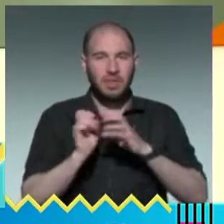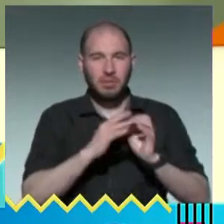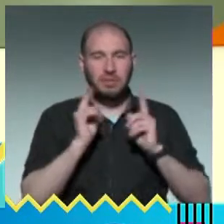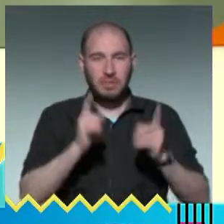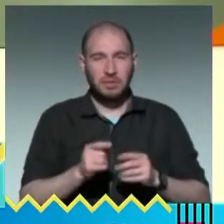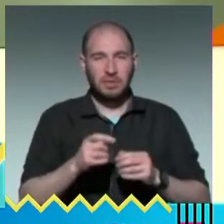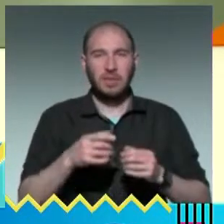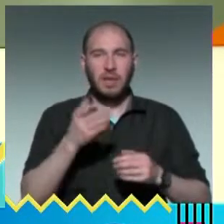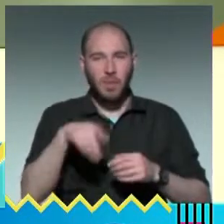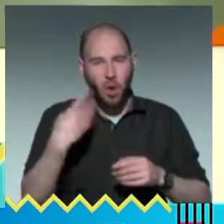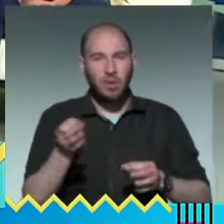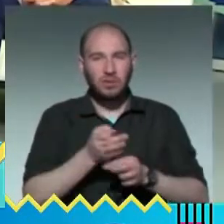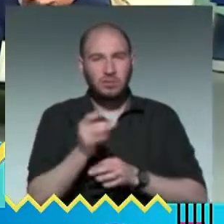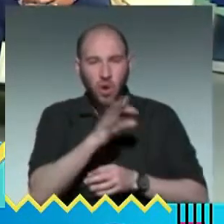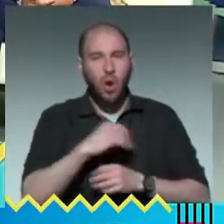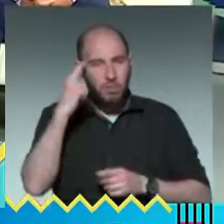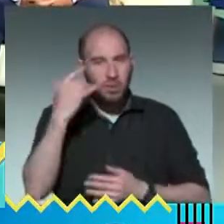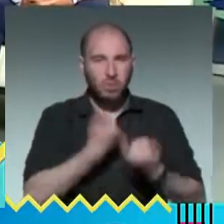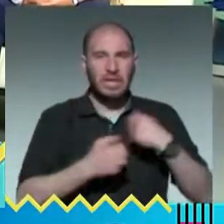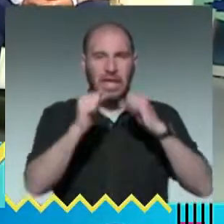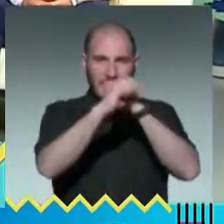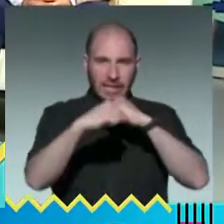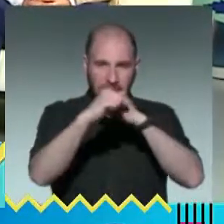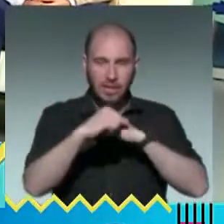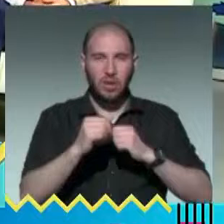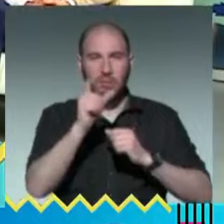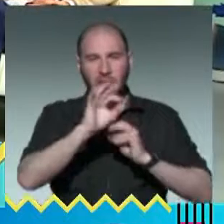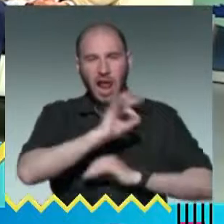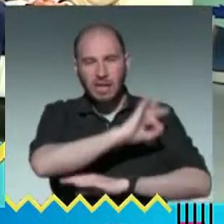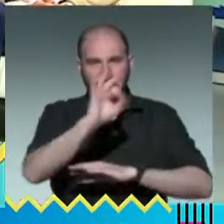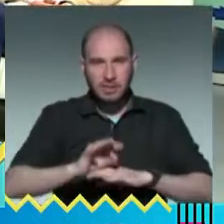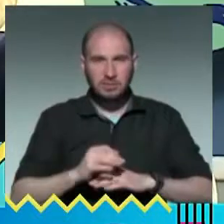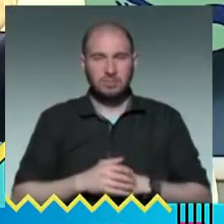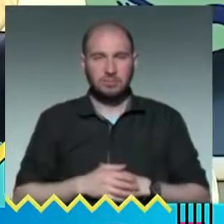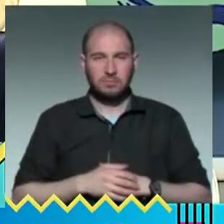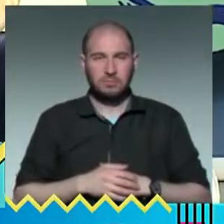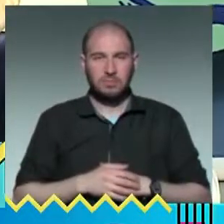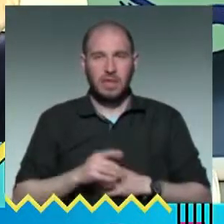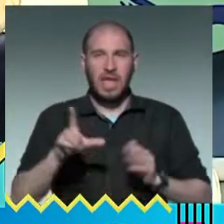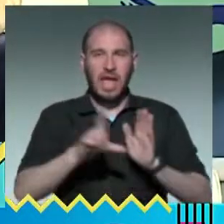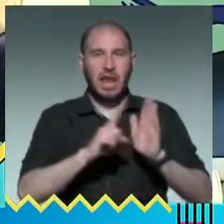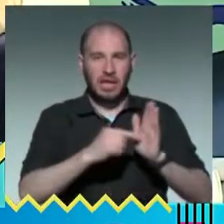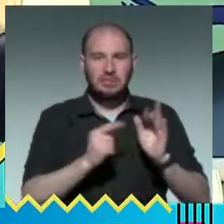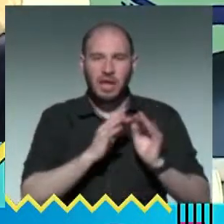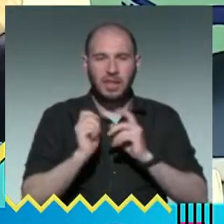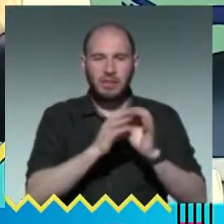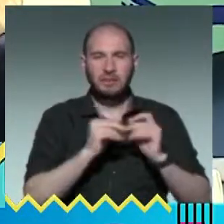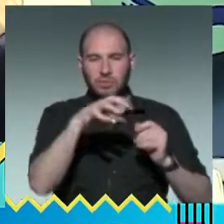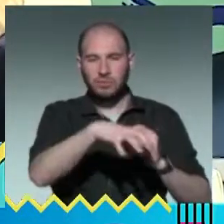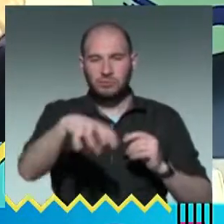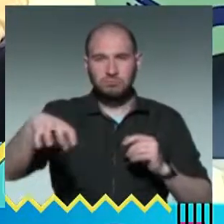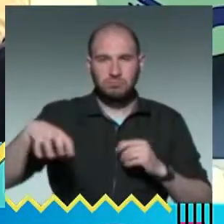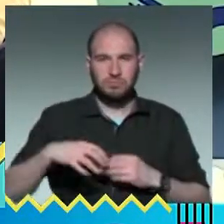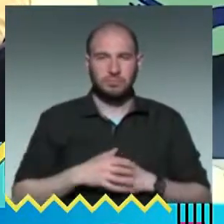con algunos otros catedráticos, opinaron ingenieros, opinaron arquitectos. Fue una ley que la fuimos debatiendo sector por